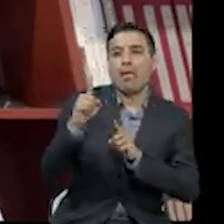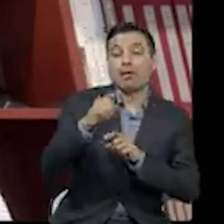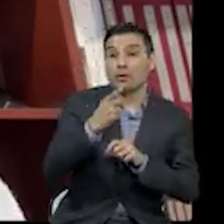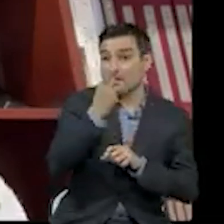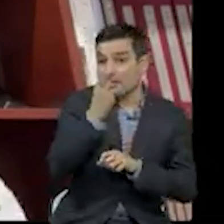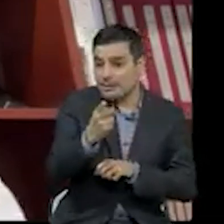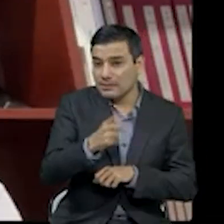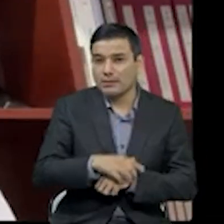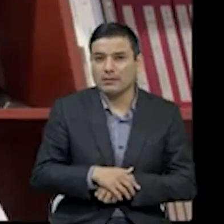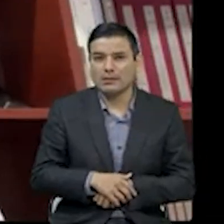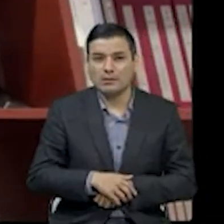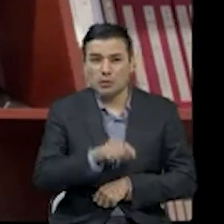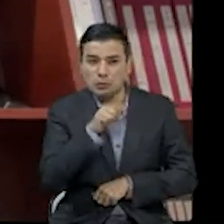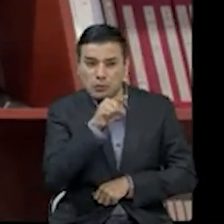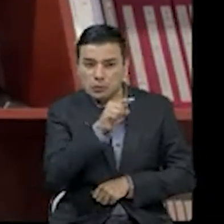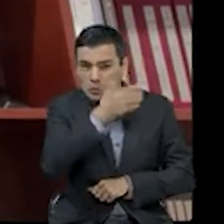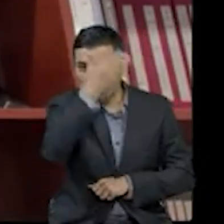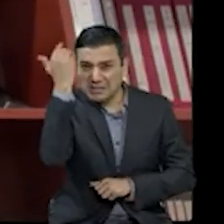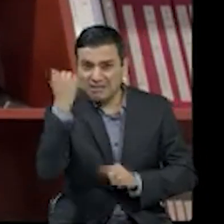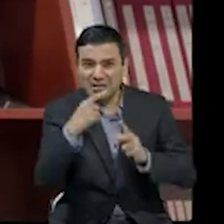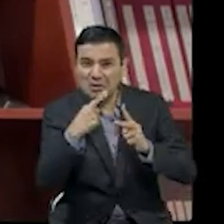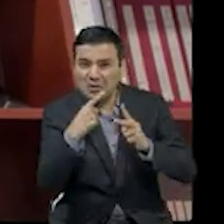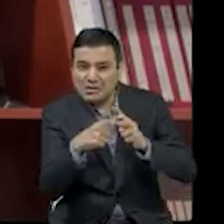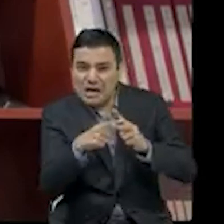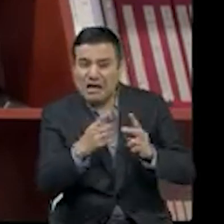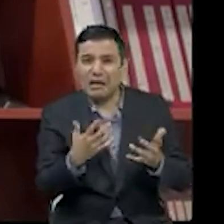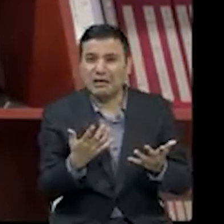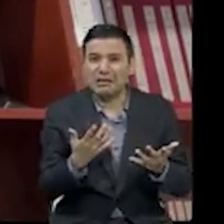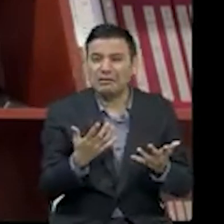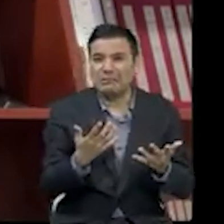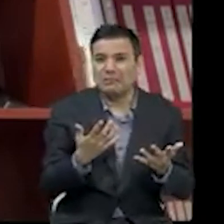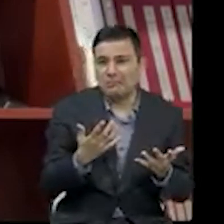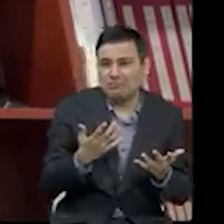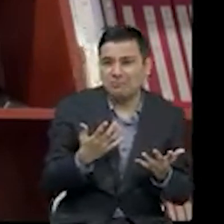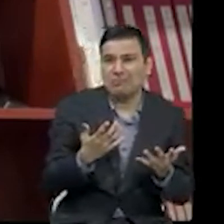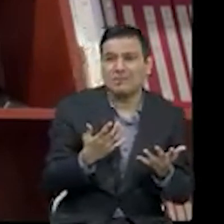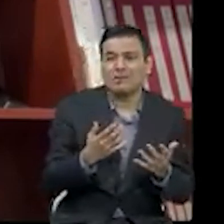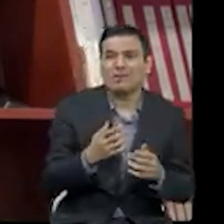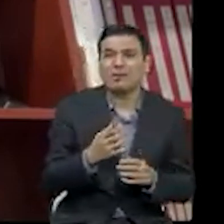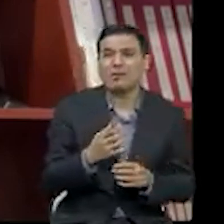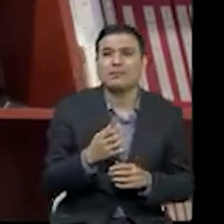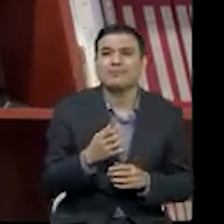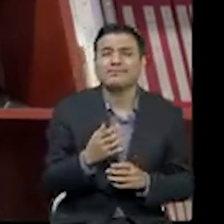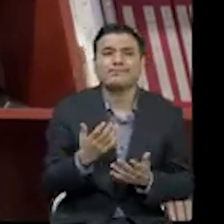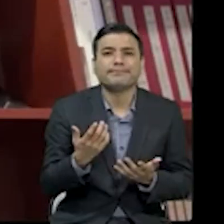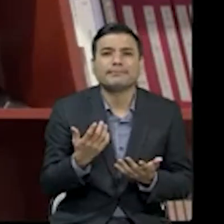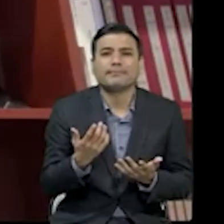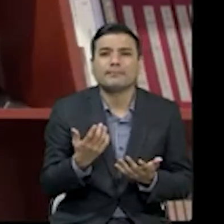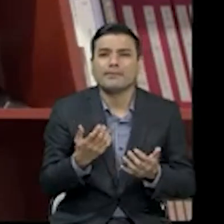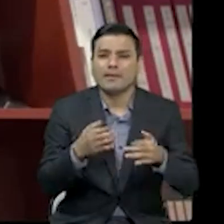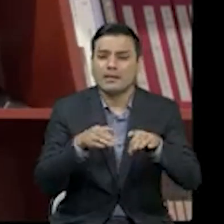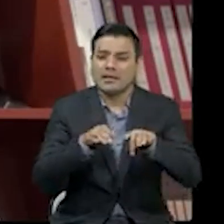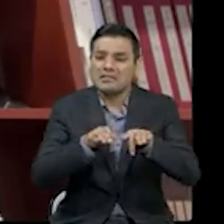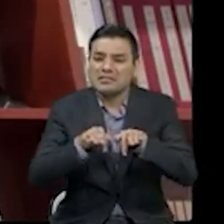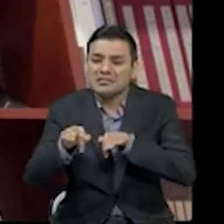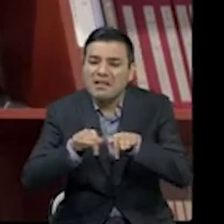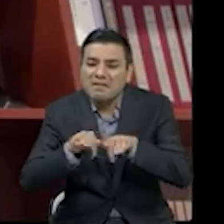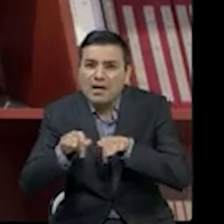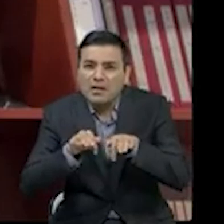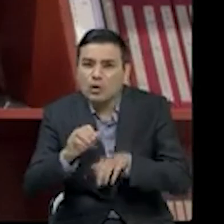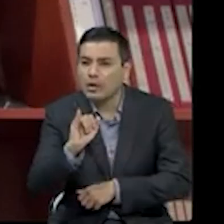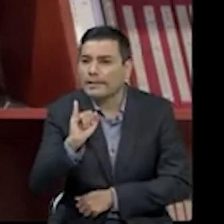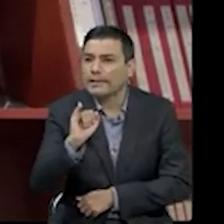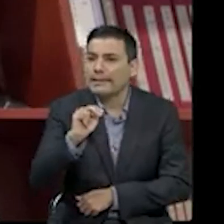que no sabe uno hacer números y comparen el trabajador más modesto de la